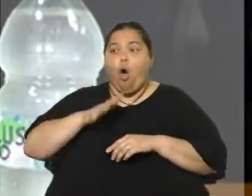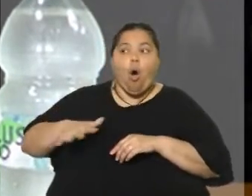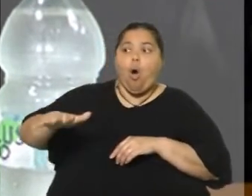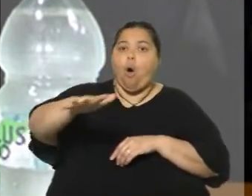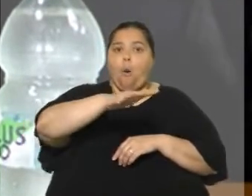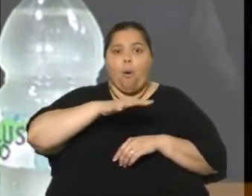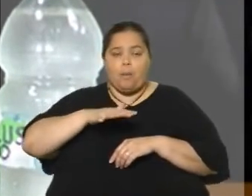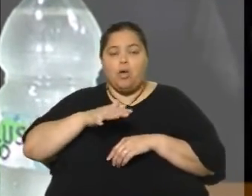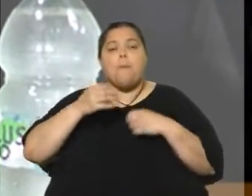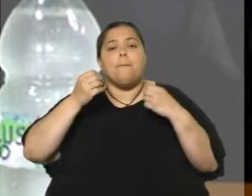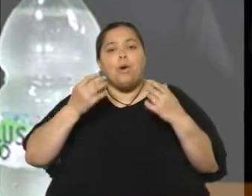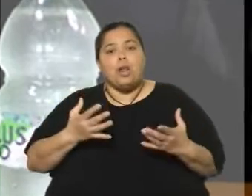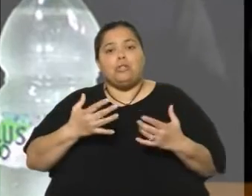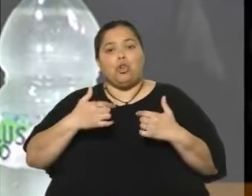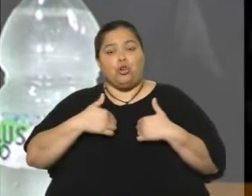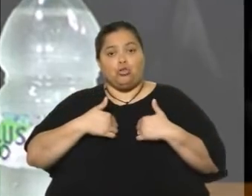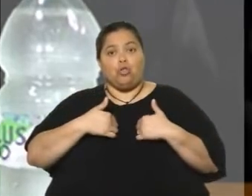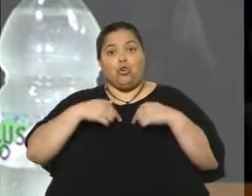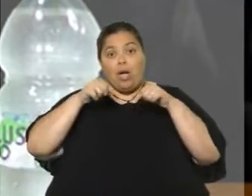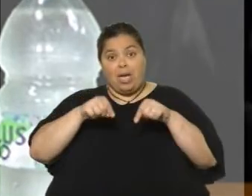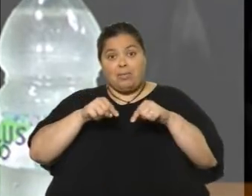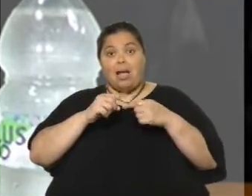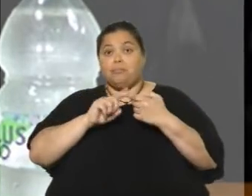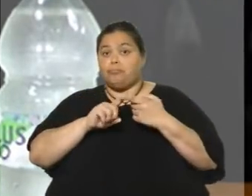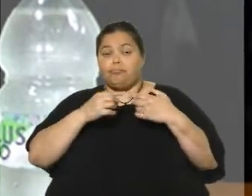de aspecto que es entre privados y que